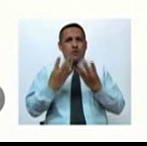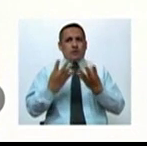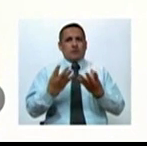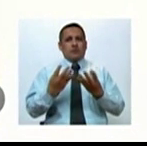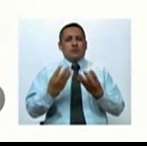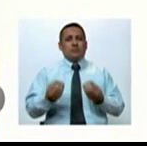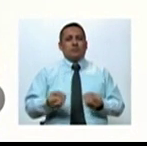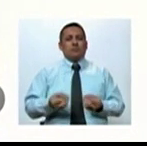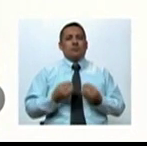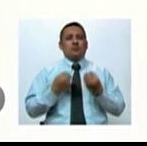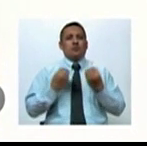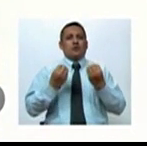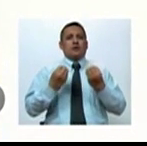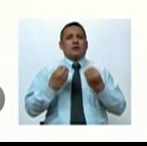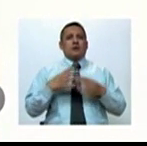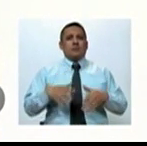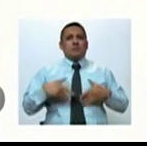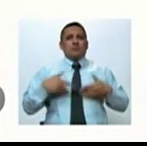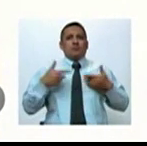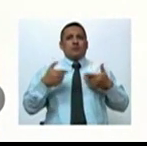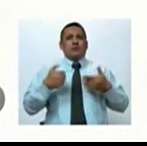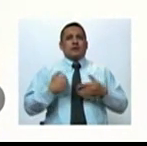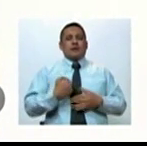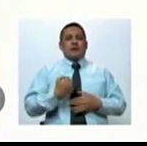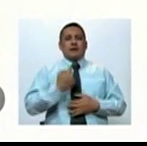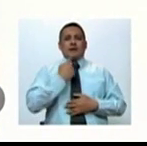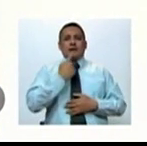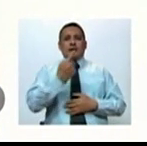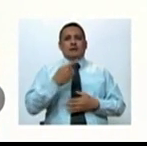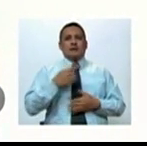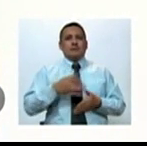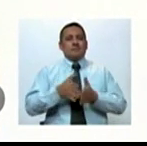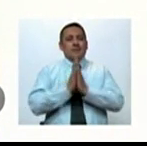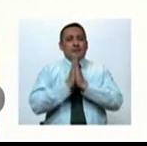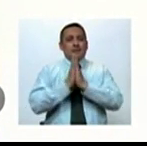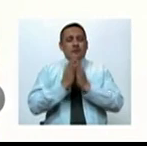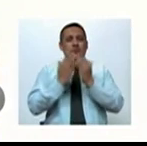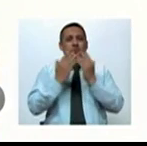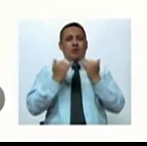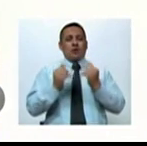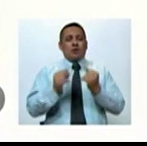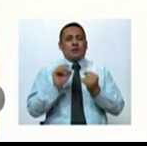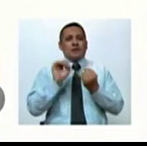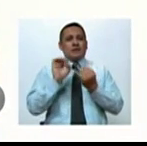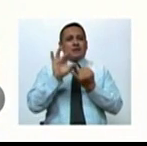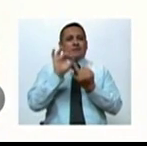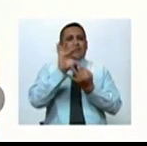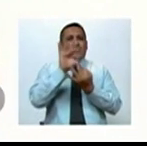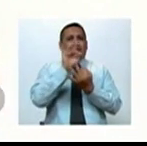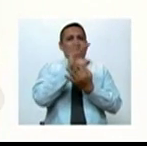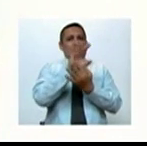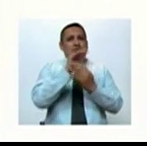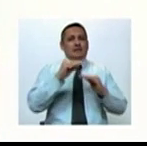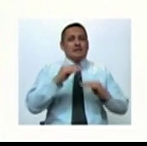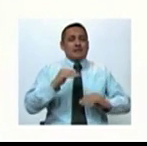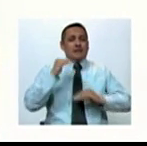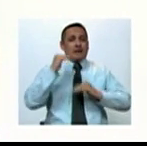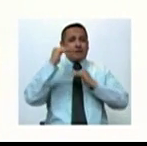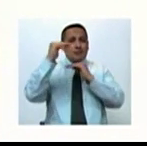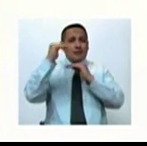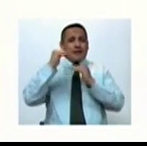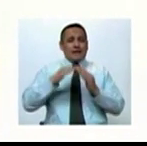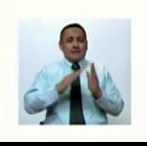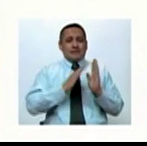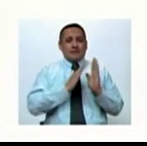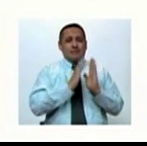relevante, porque puede ser invocado en otras causas donde